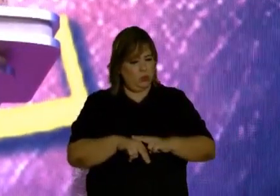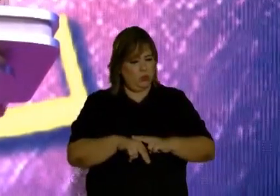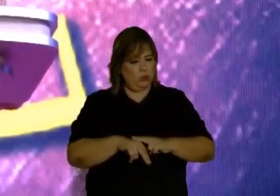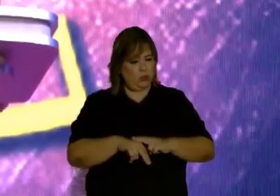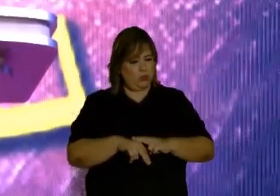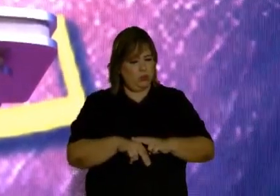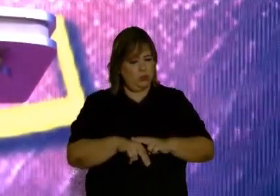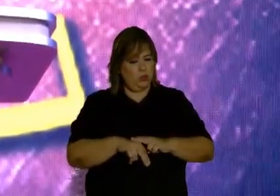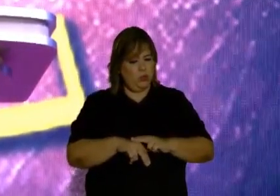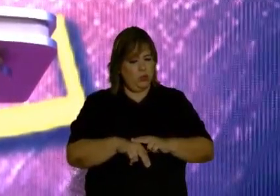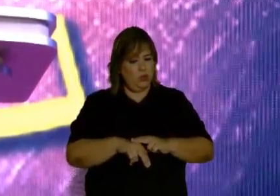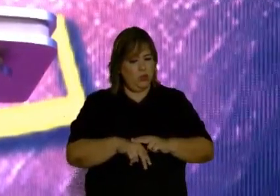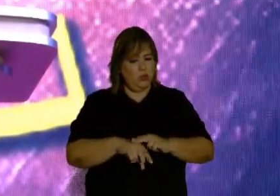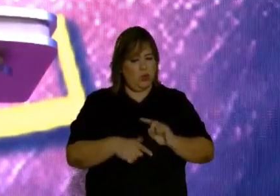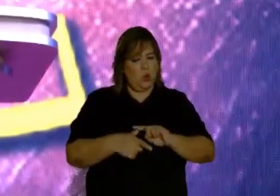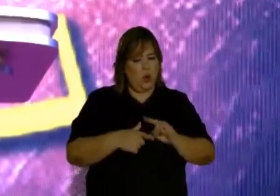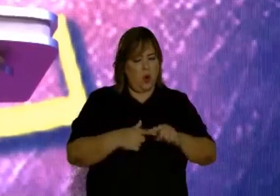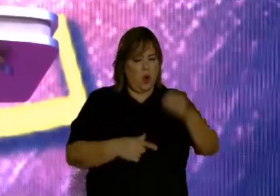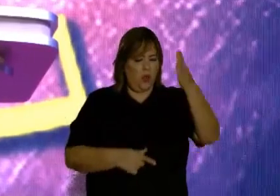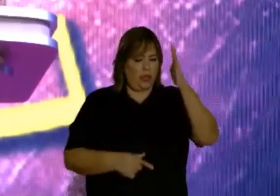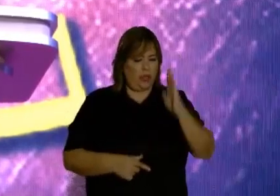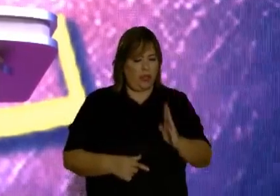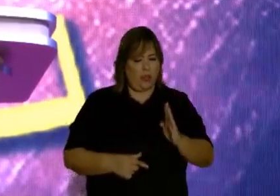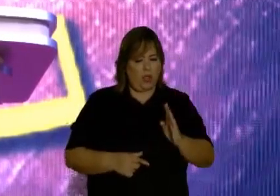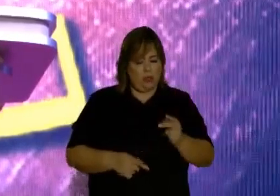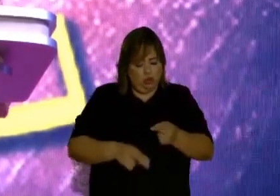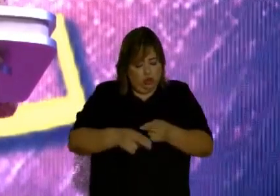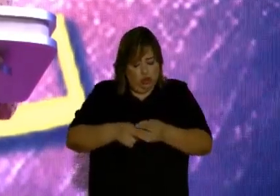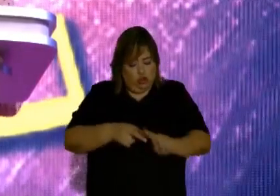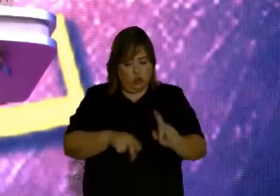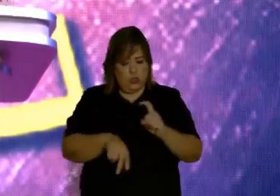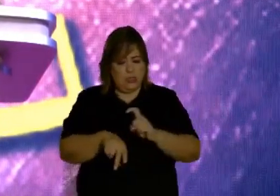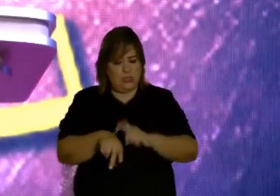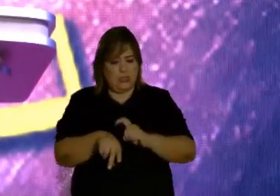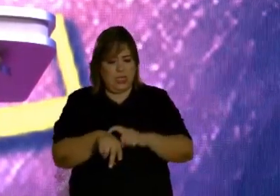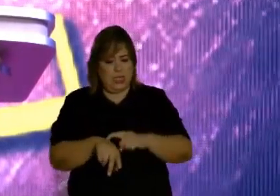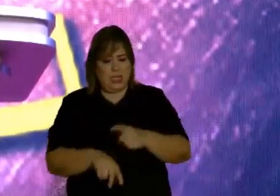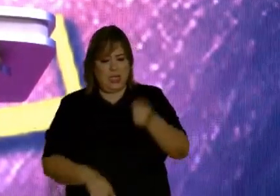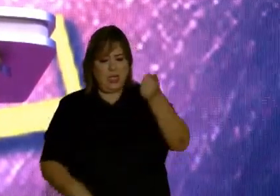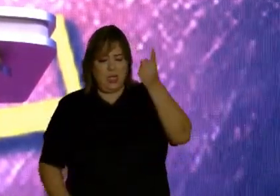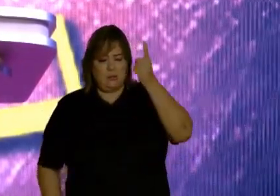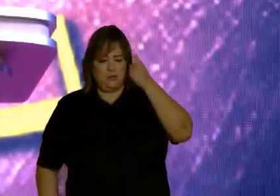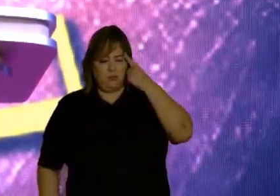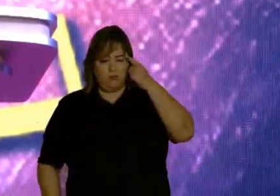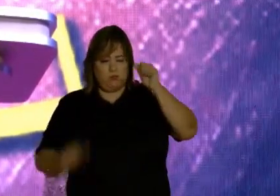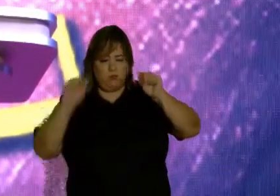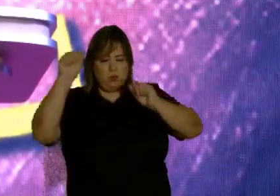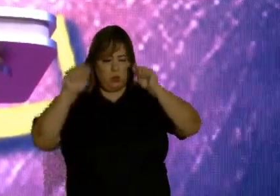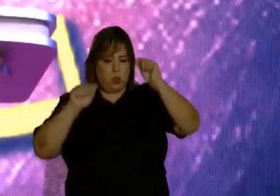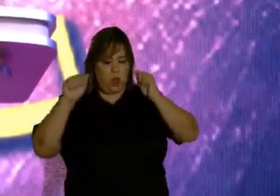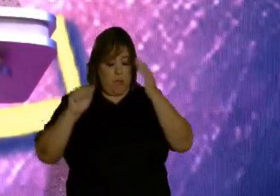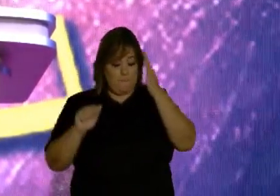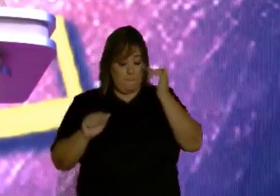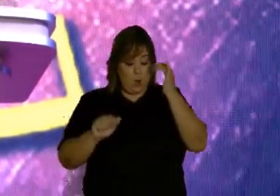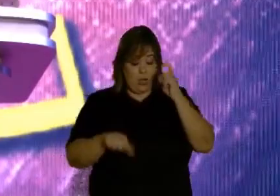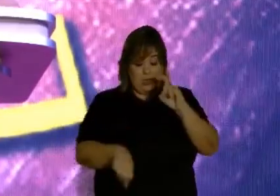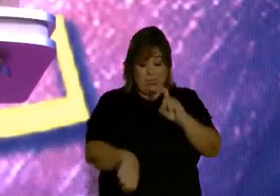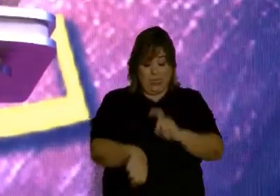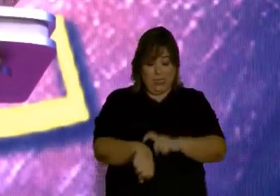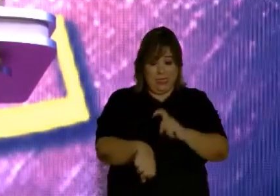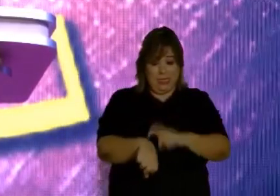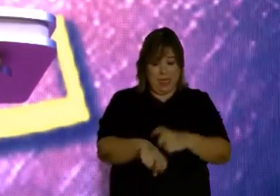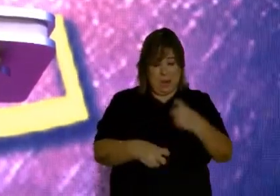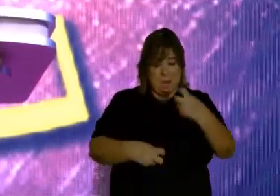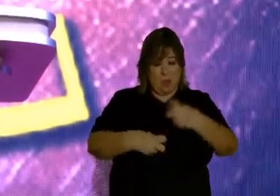pasar. Esta duda momentánea invadió la mente de Juan en sus horas más tristes, en sus momentos